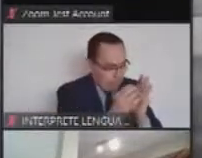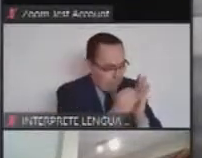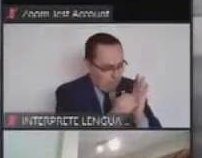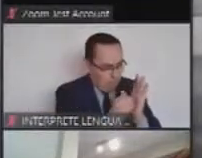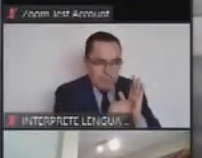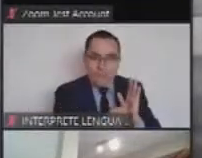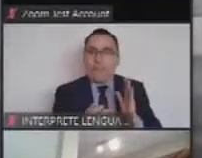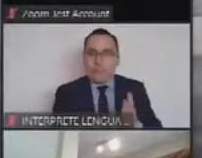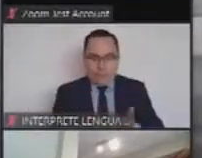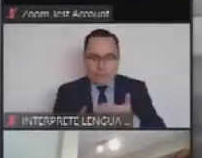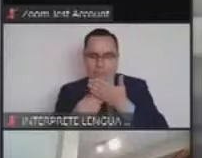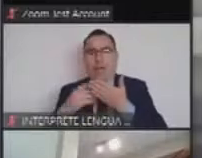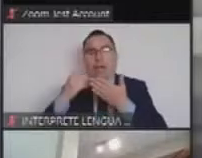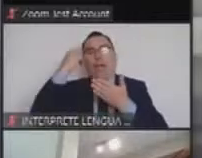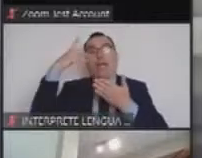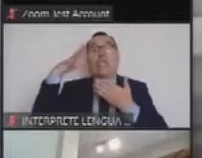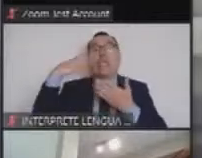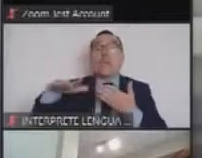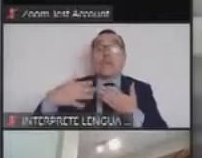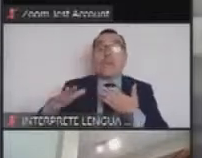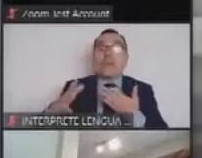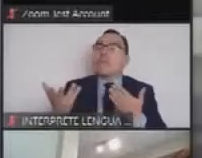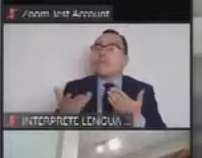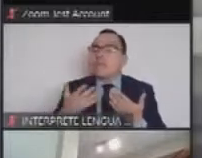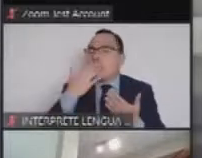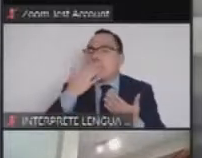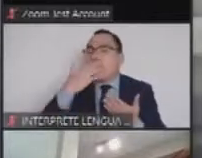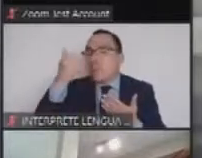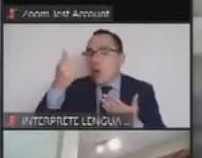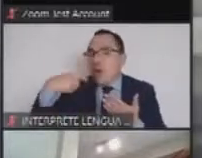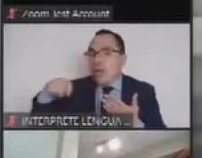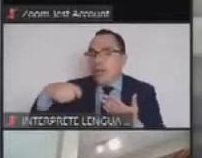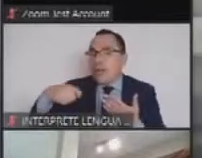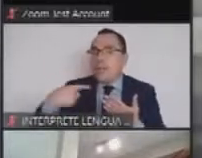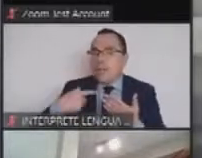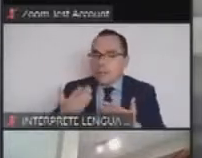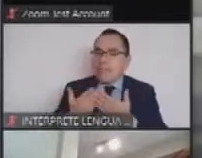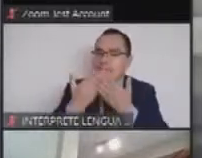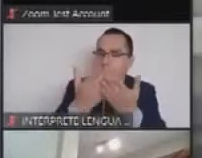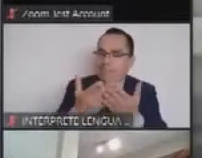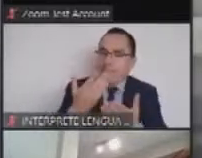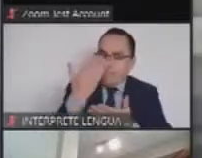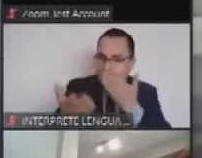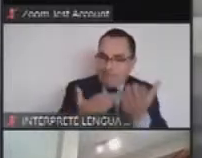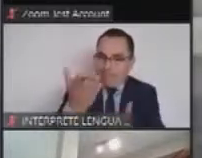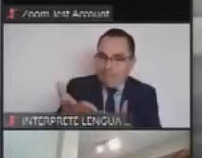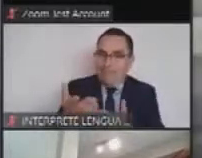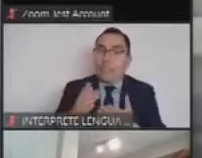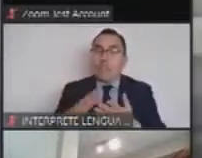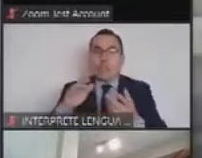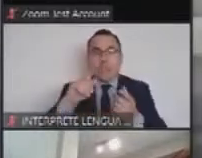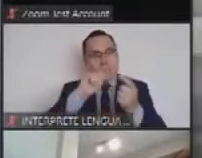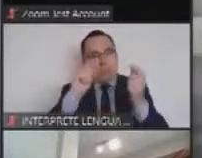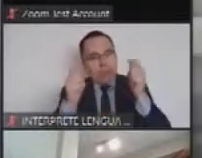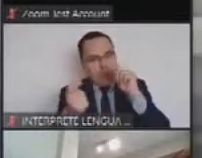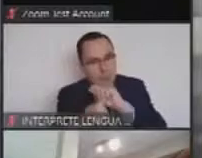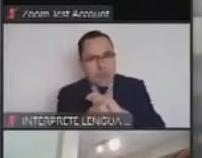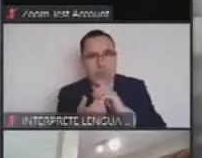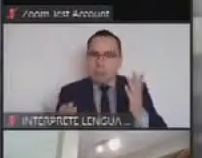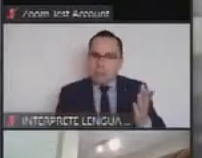es sumamente importante para mejorar la calidad del servicio, como se ha dicho, y adaptarlo a las